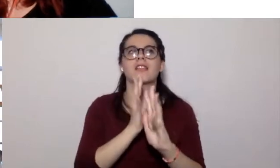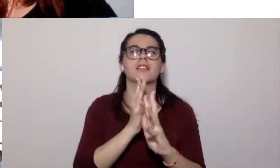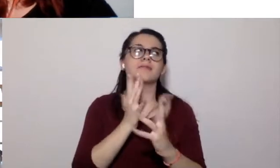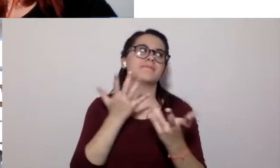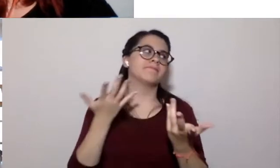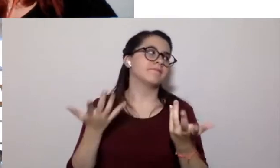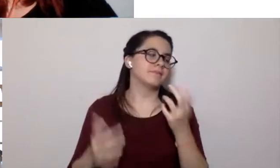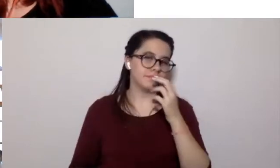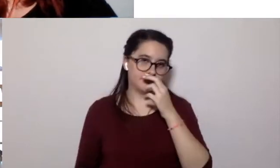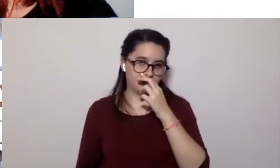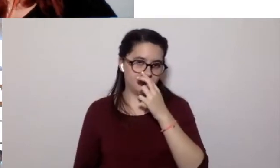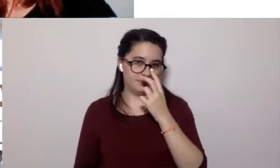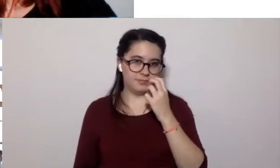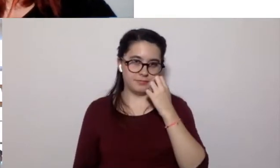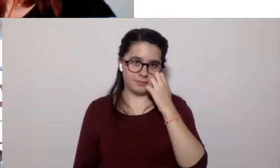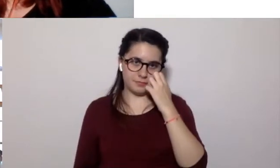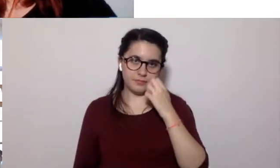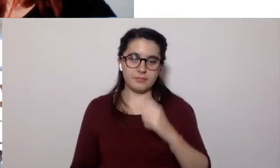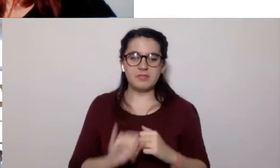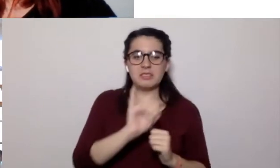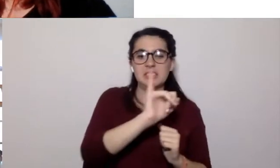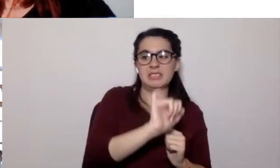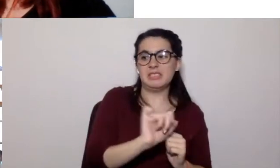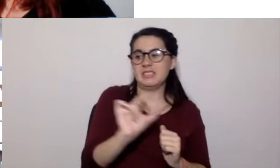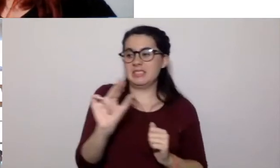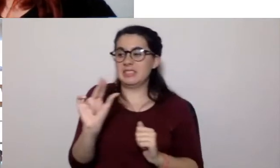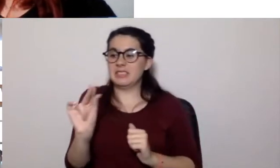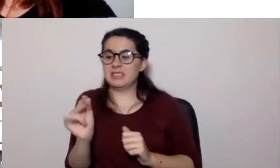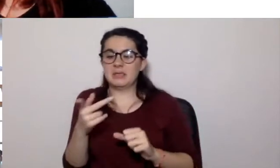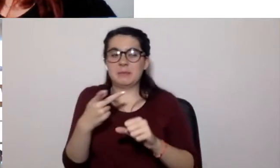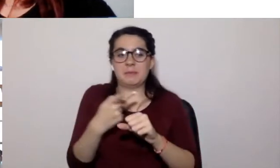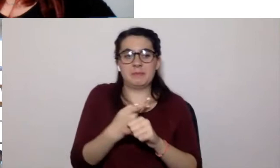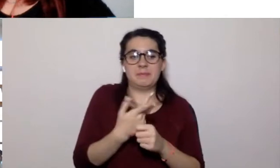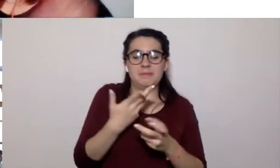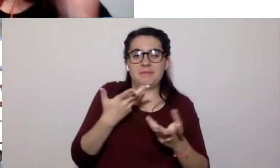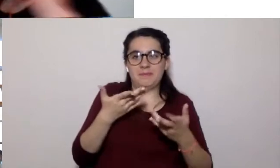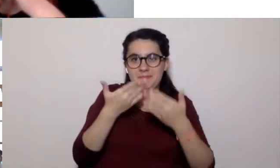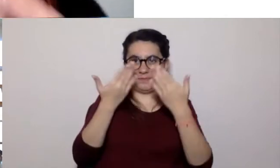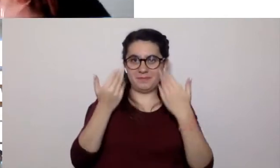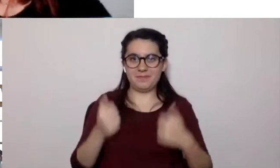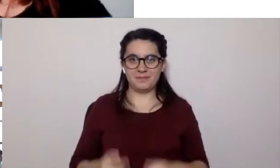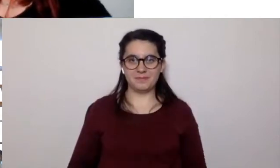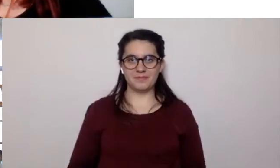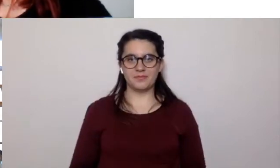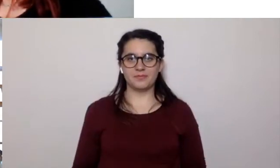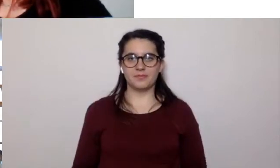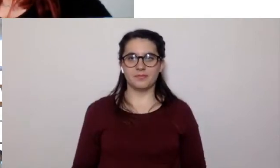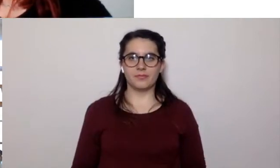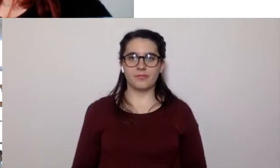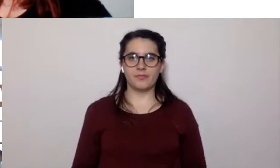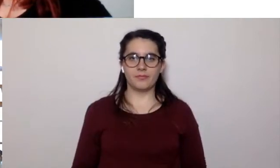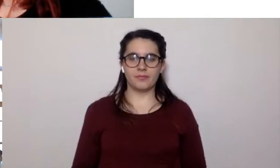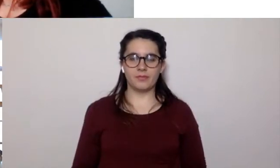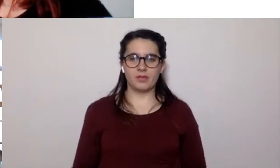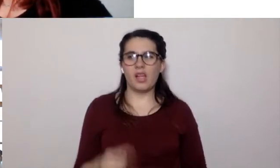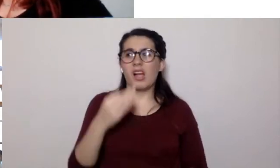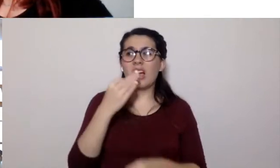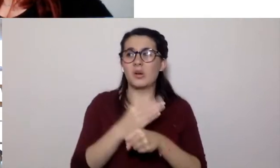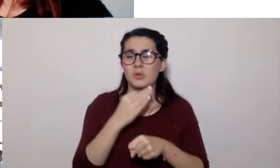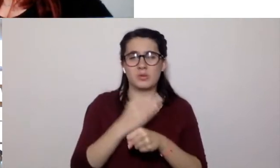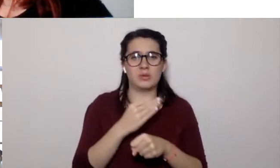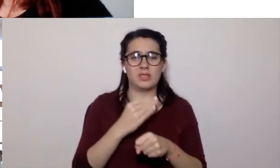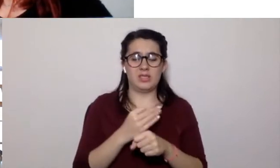suposiciones para un lado y para el otro, ¿no? ¿Sí? Creo que ahorita ya muchos estamos tan hartos de estar en